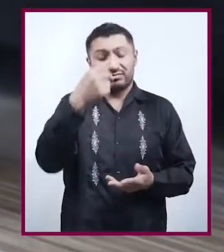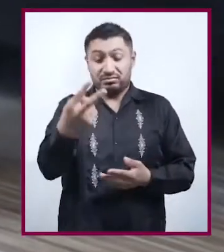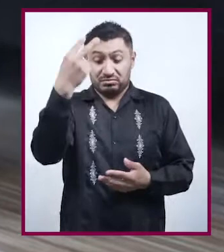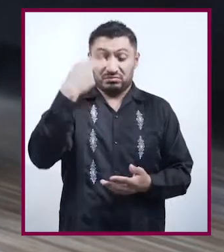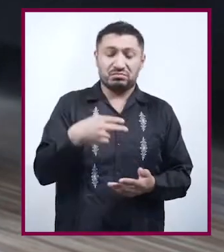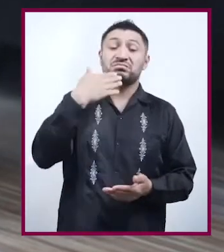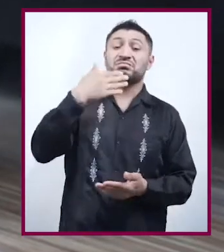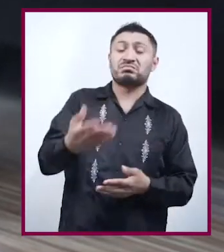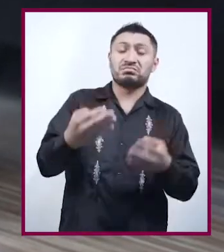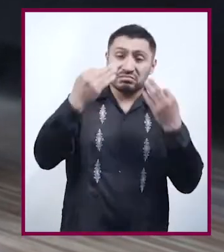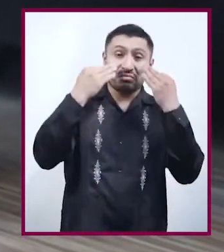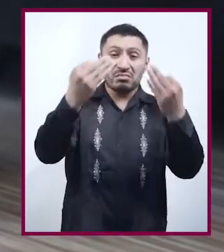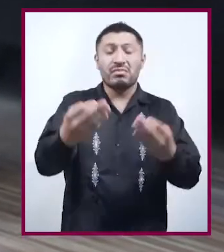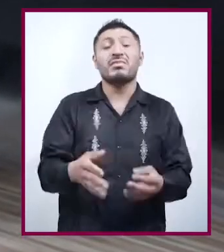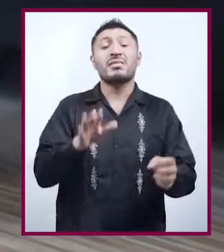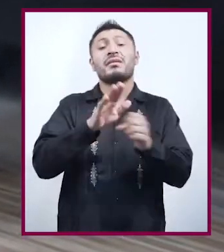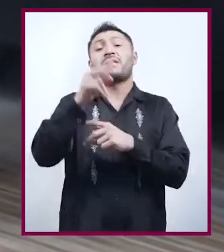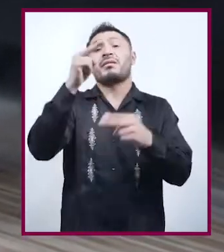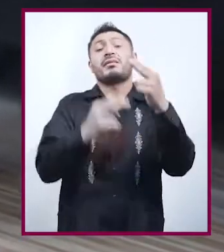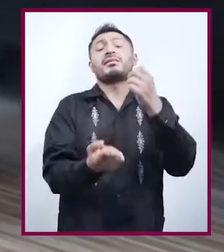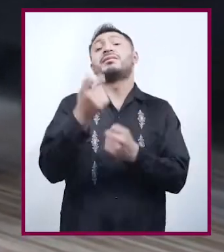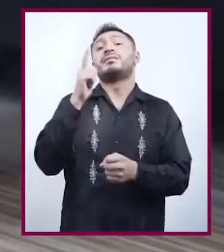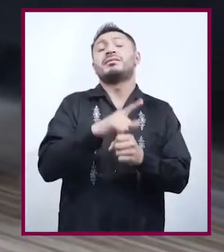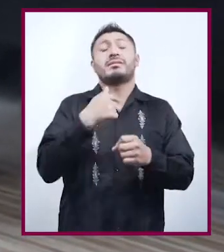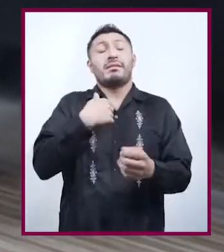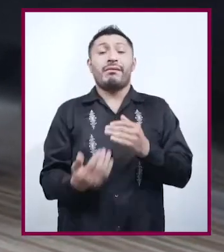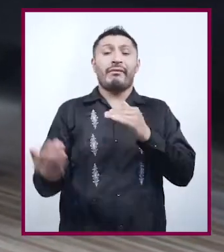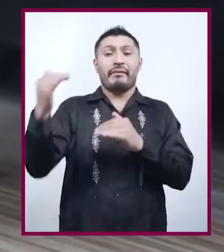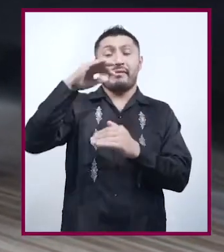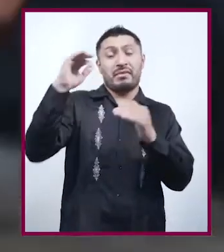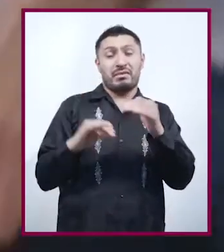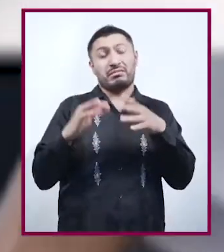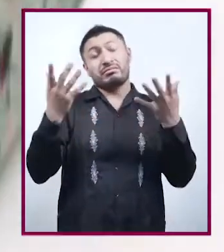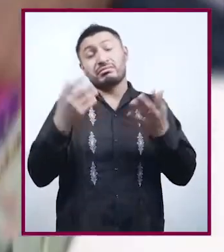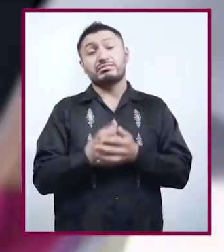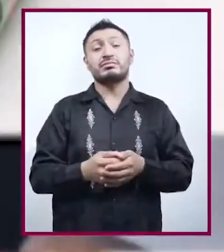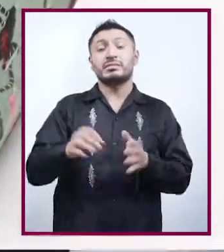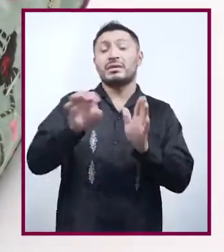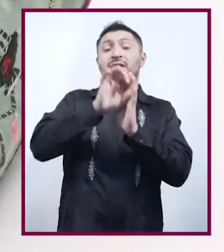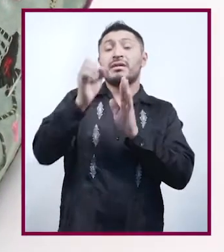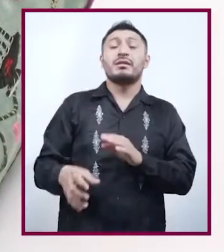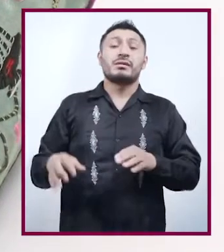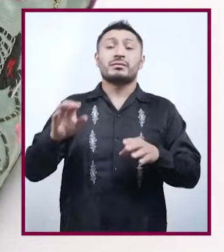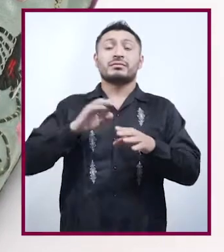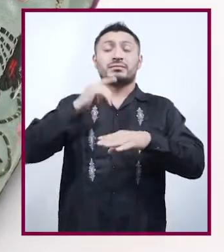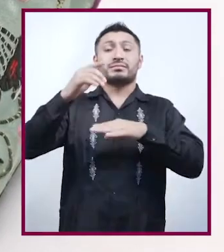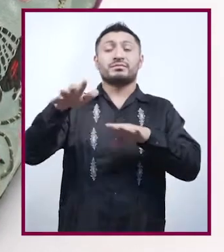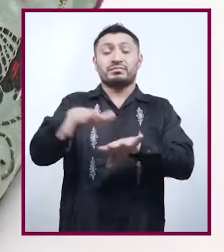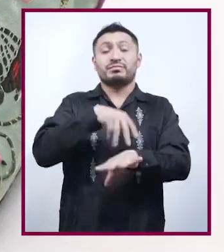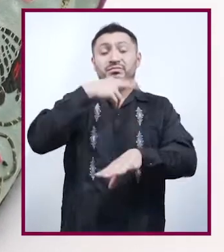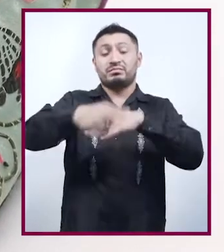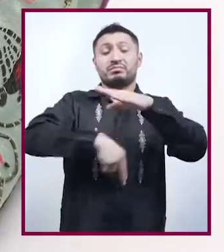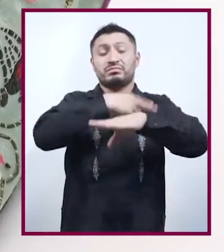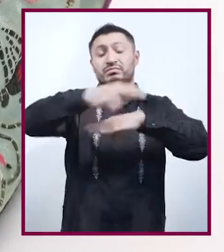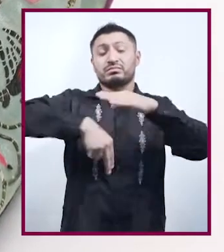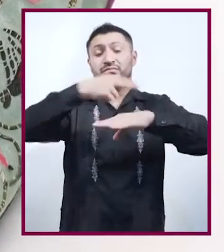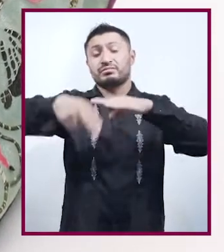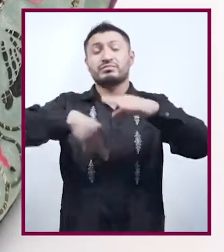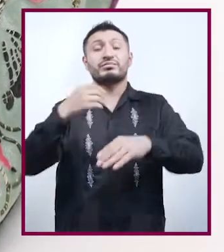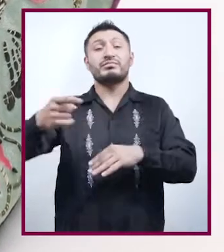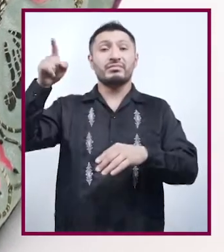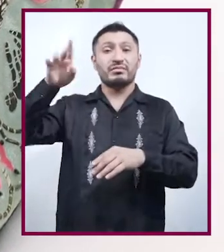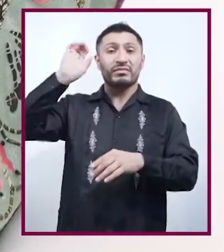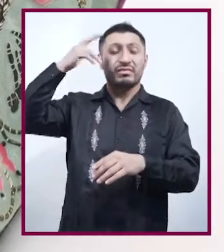dice, para lucir bien y para demostrar la clase social a la que se pertenece. Tenemos el caso del vendado de pies en China,